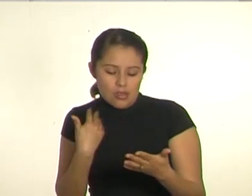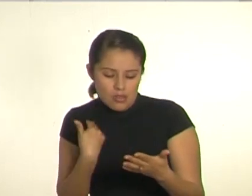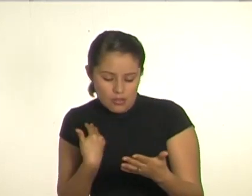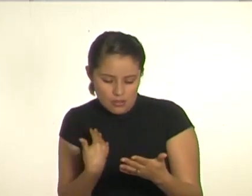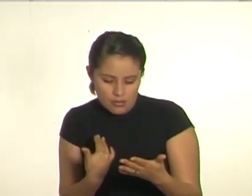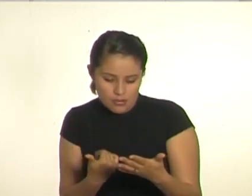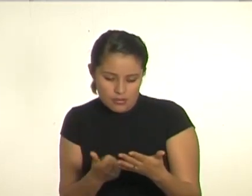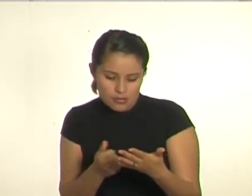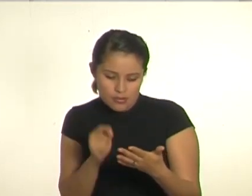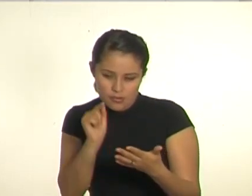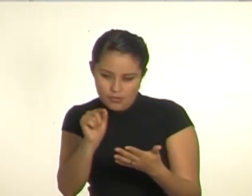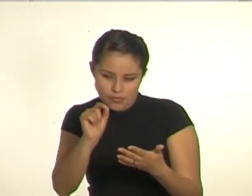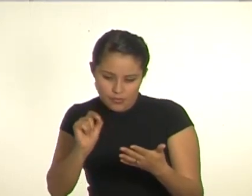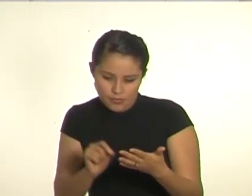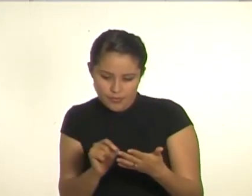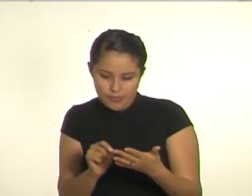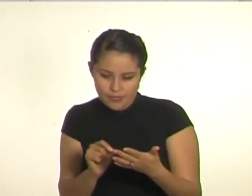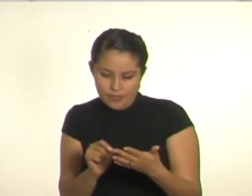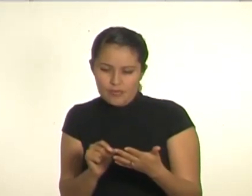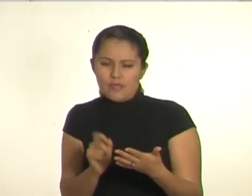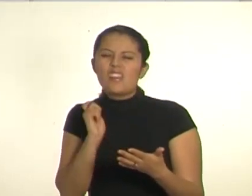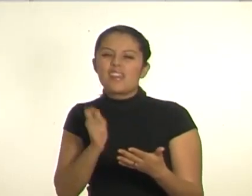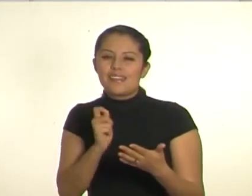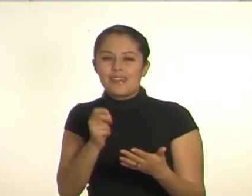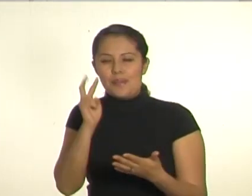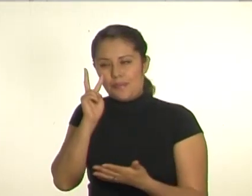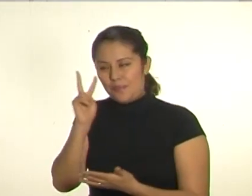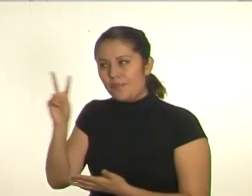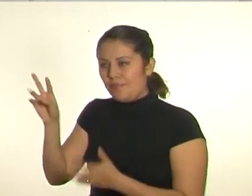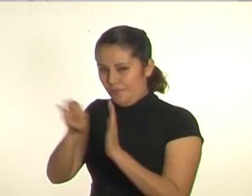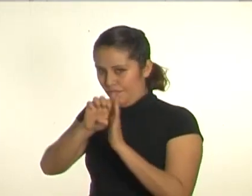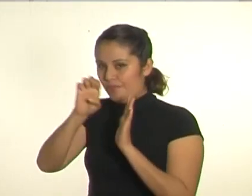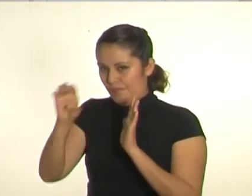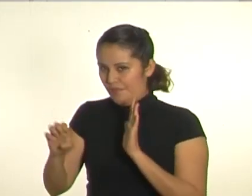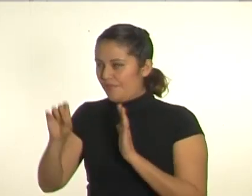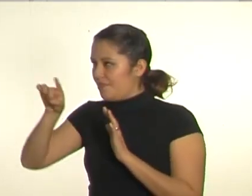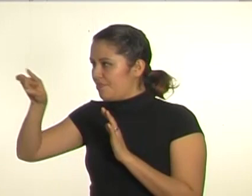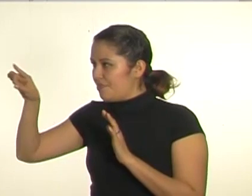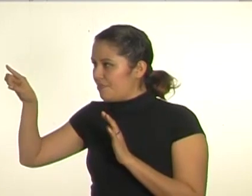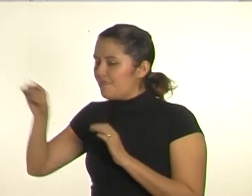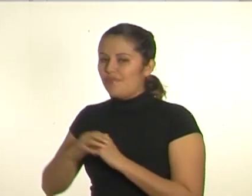pizarrón tenemos la siguiente oración. Vamos a observarla muy bien. Y dice,